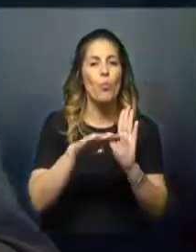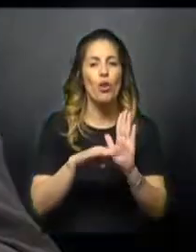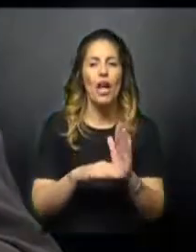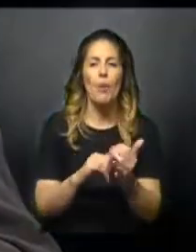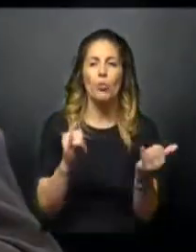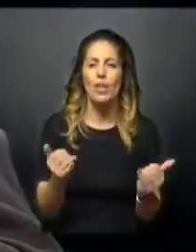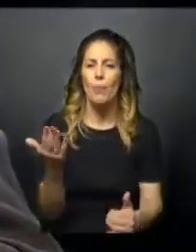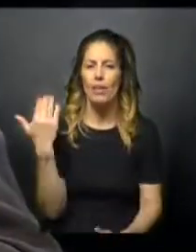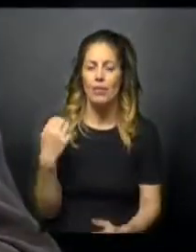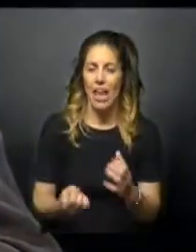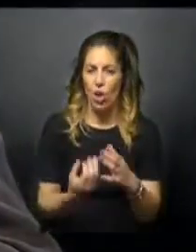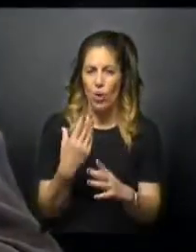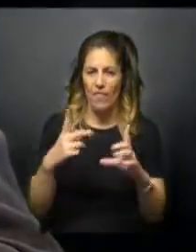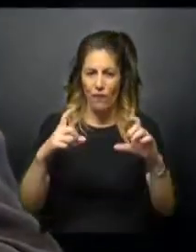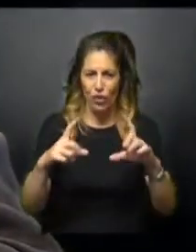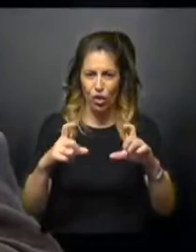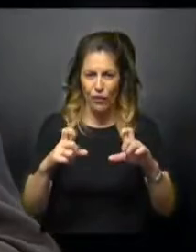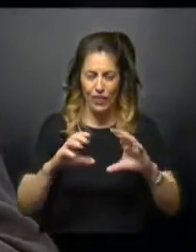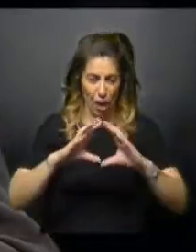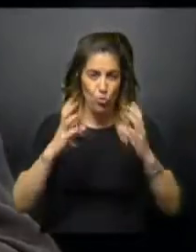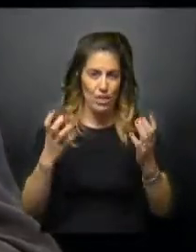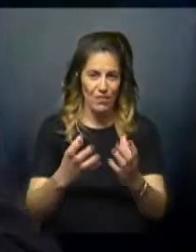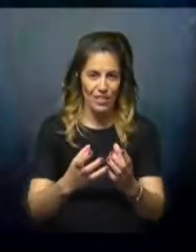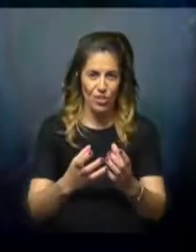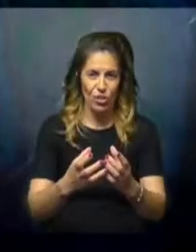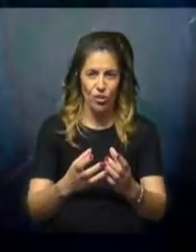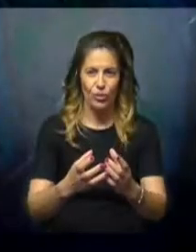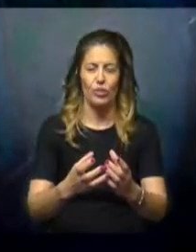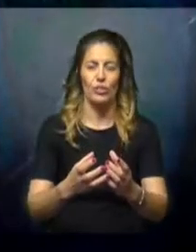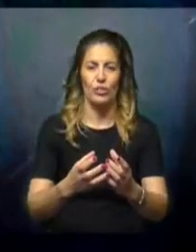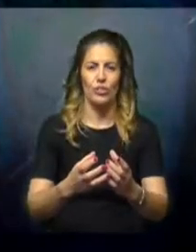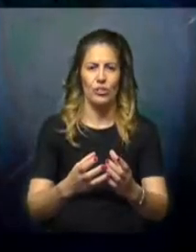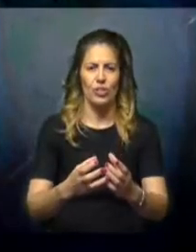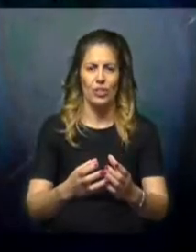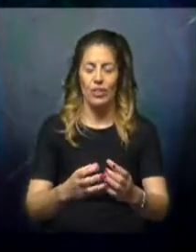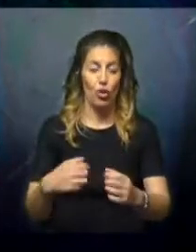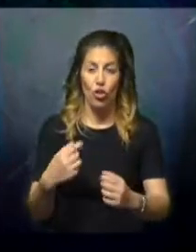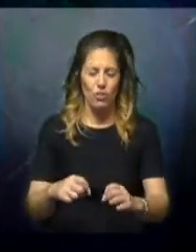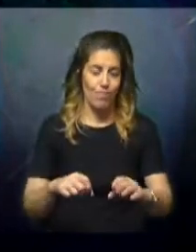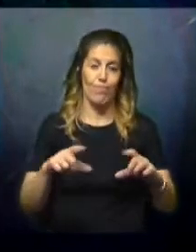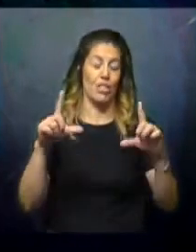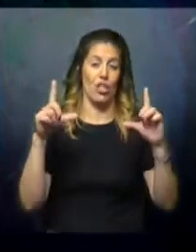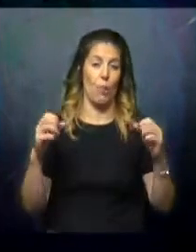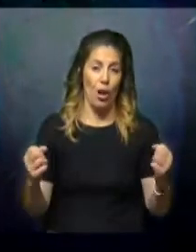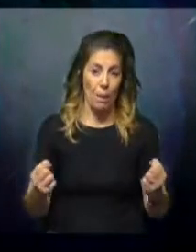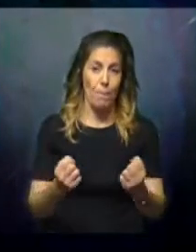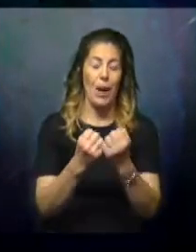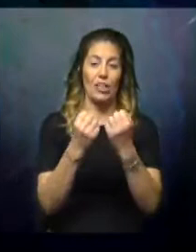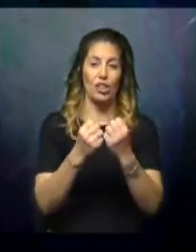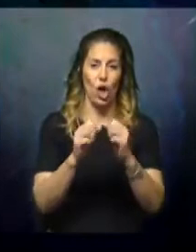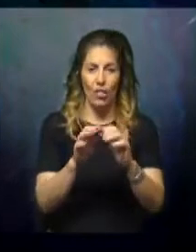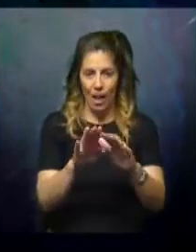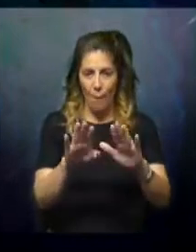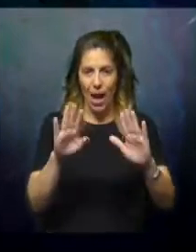la nueva fotografía del universo que este quedaron impresionados por el impacto de la tremenda pantalla